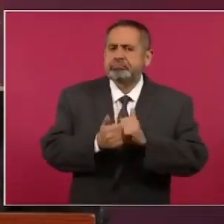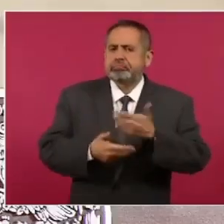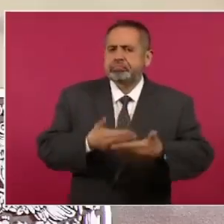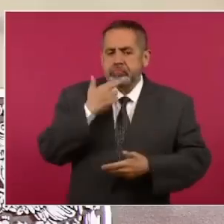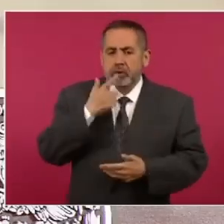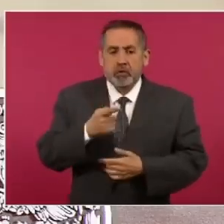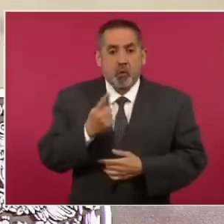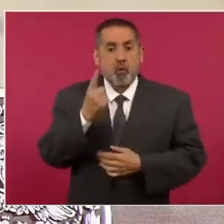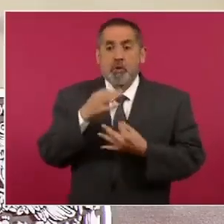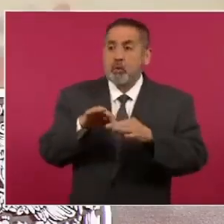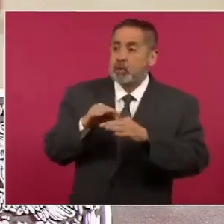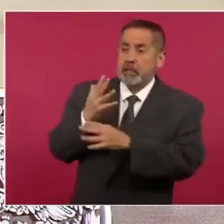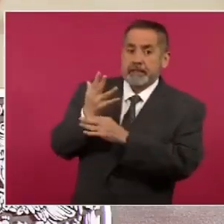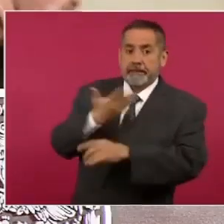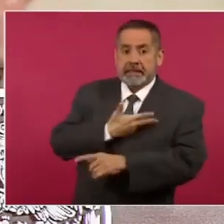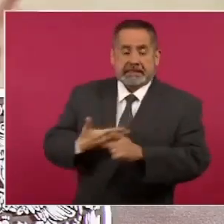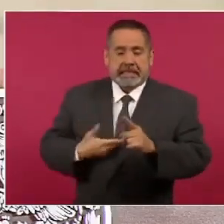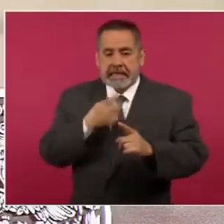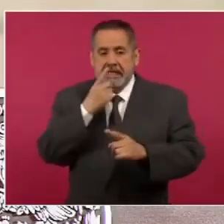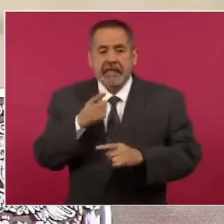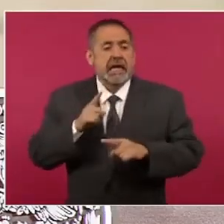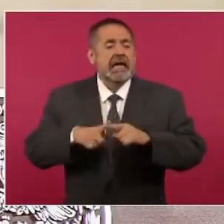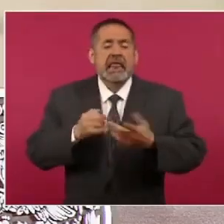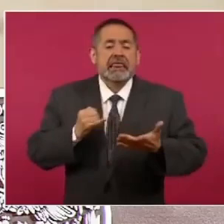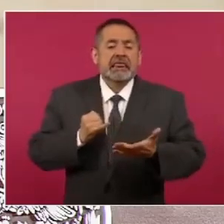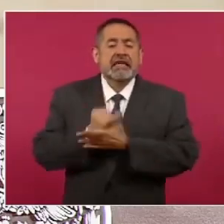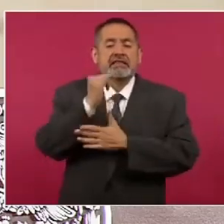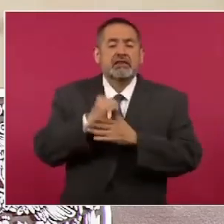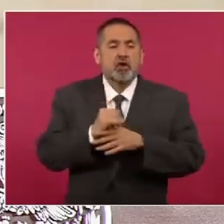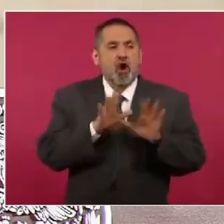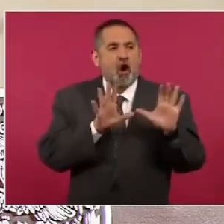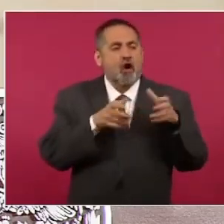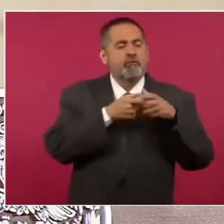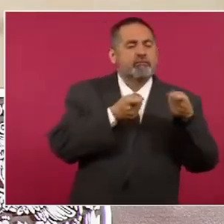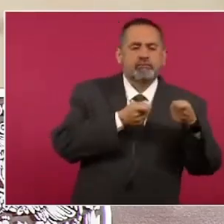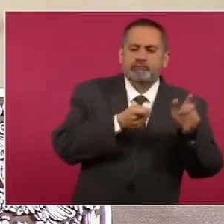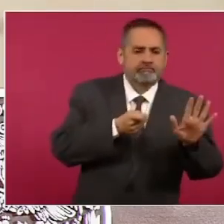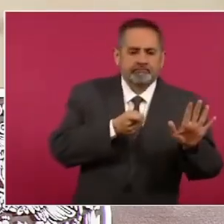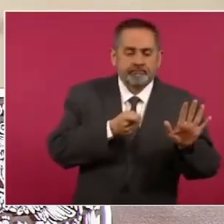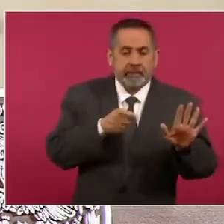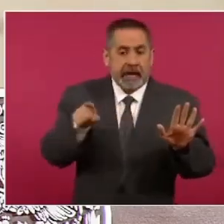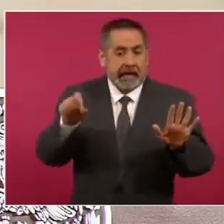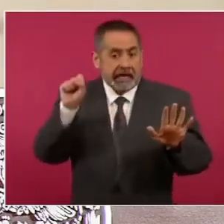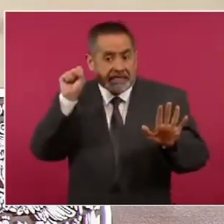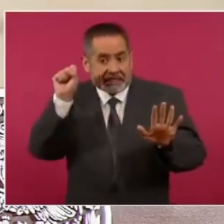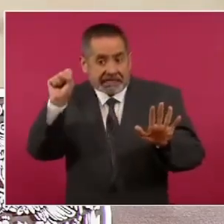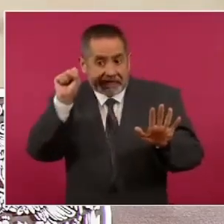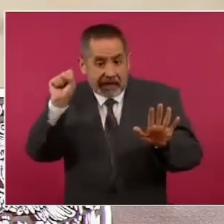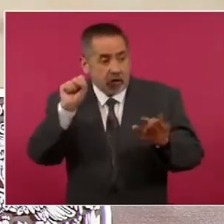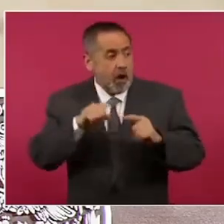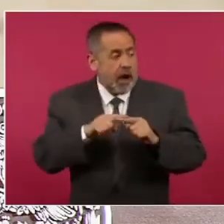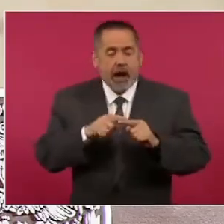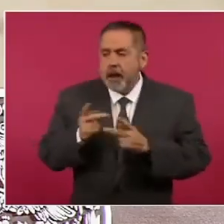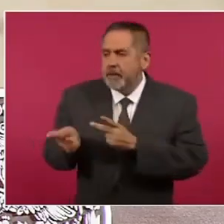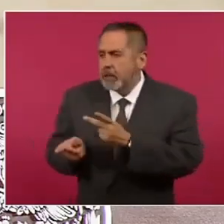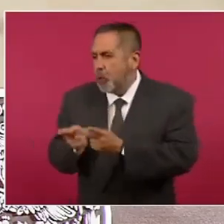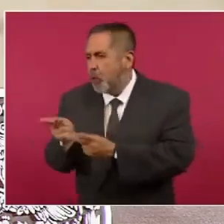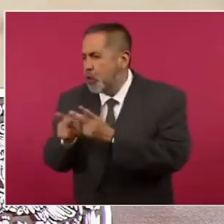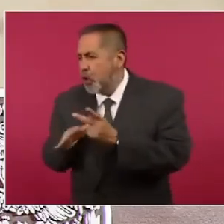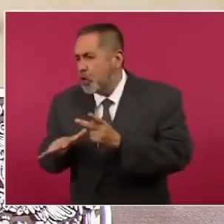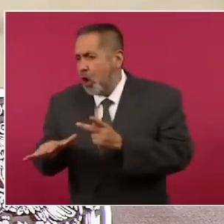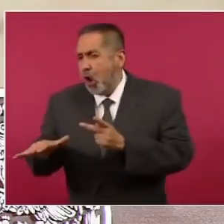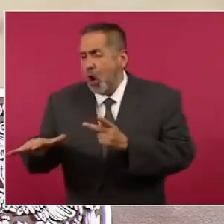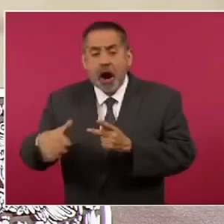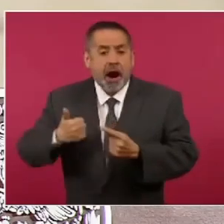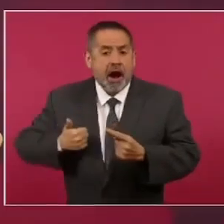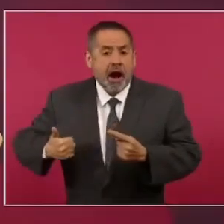el presidente es que no fue una decisión de cúpulas. El sindicato consultó a todas